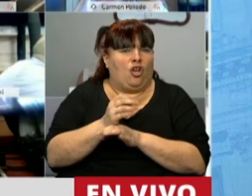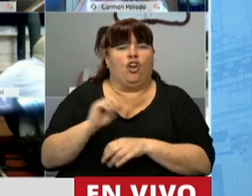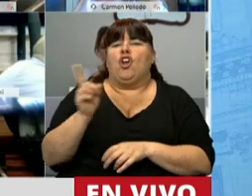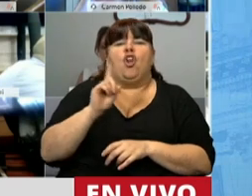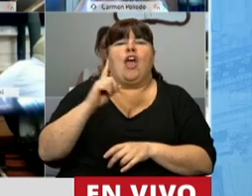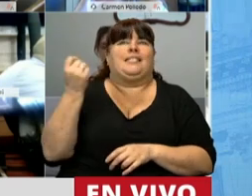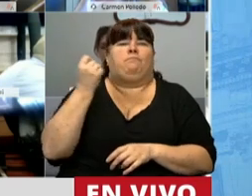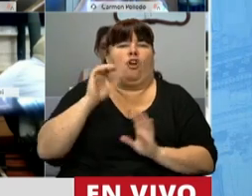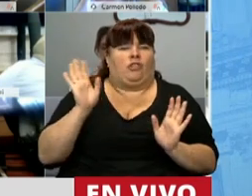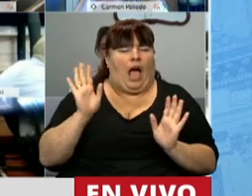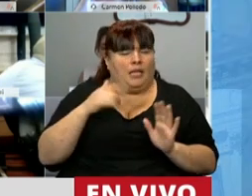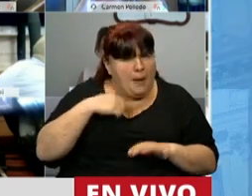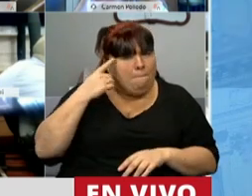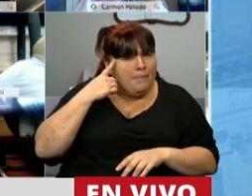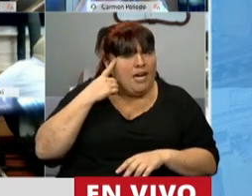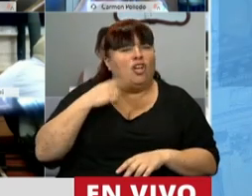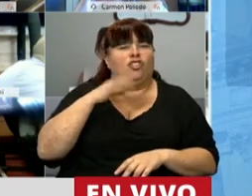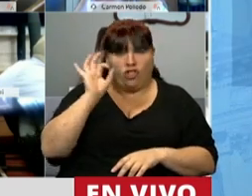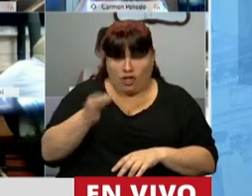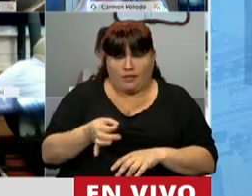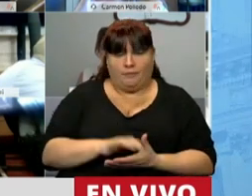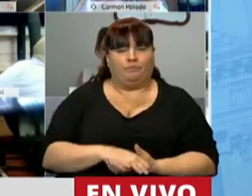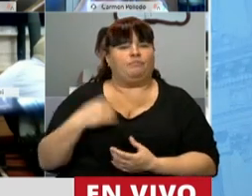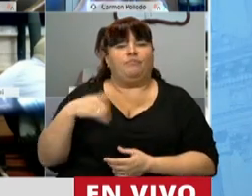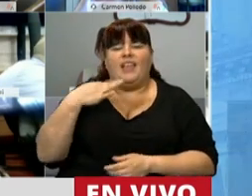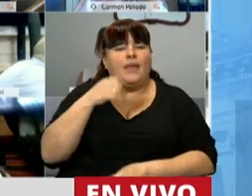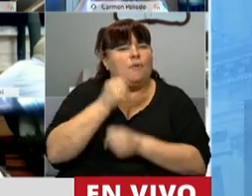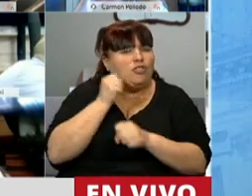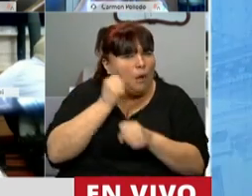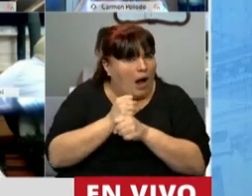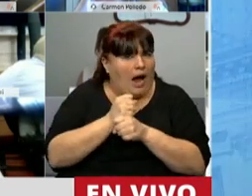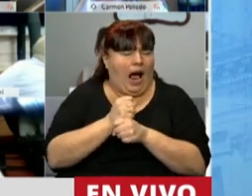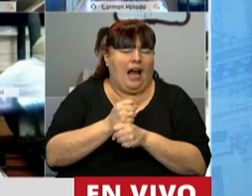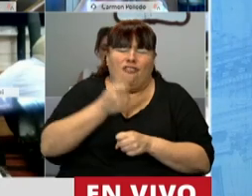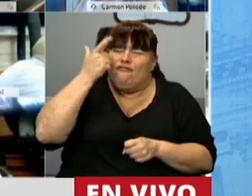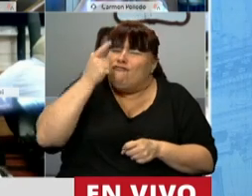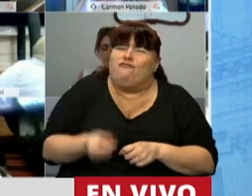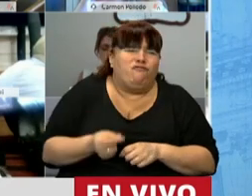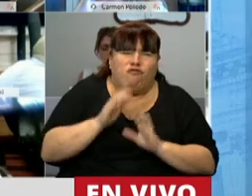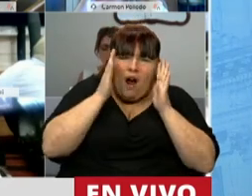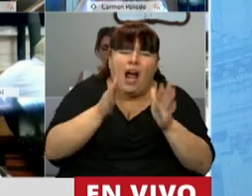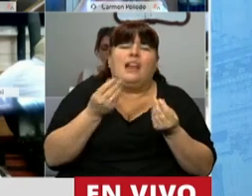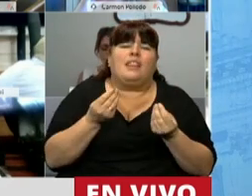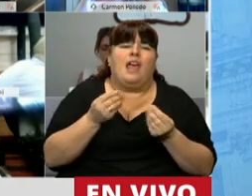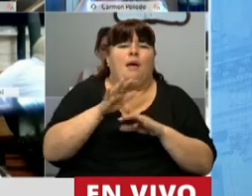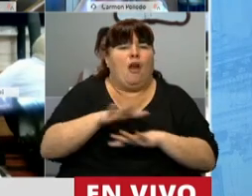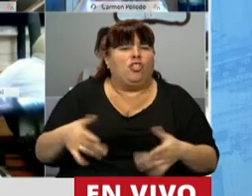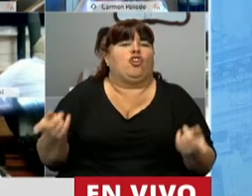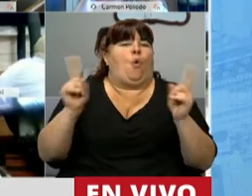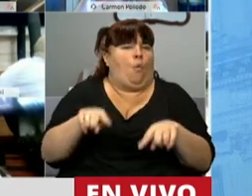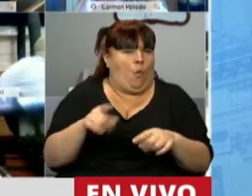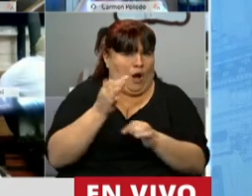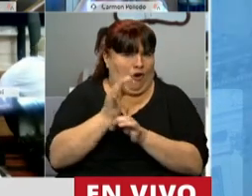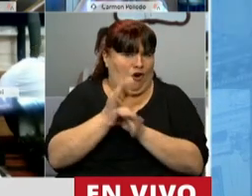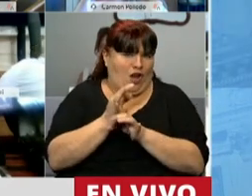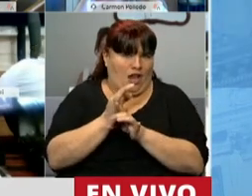es esencial, pero sí tengo en claro que lo que tenemos es que trabajar fuertemente para que los chicos vuelvan